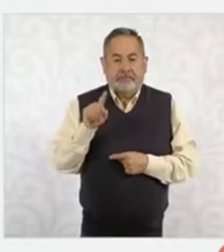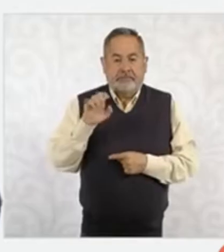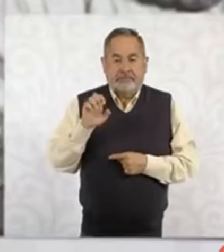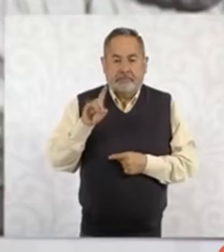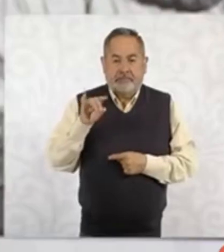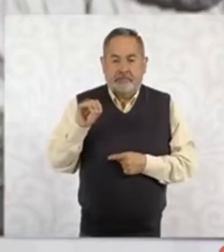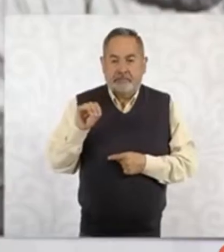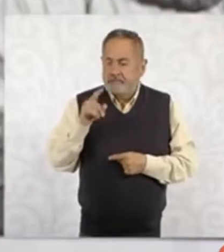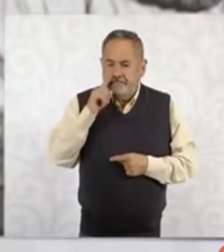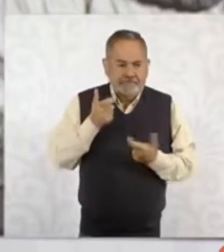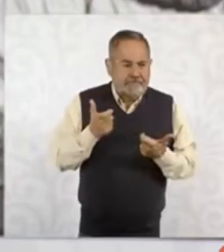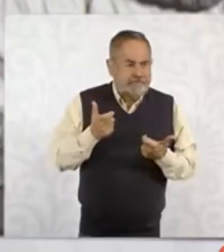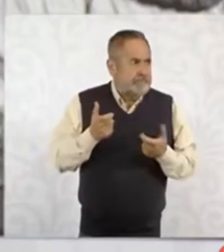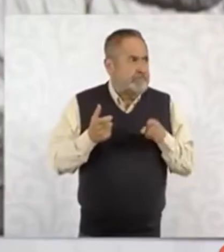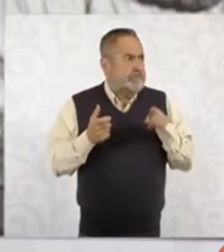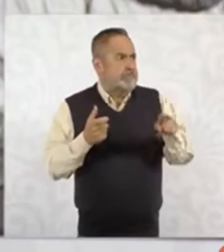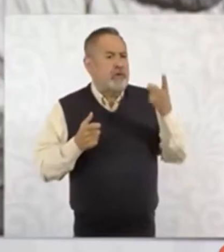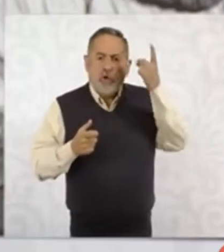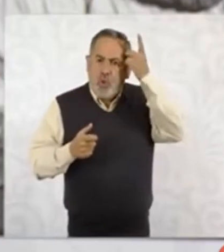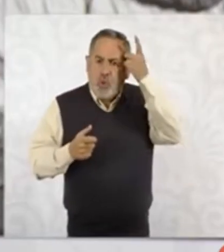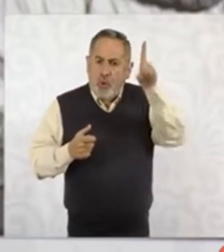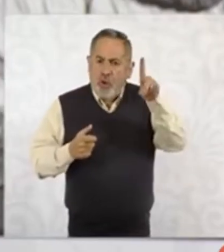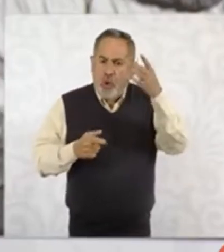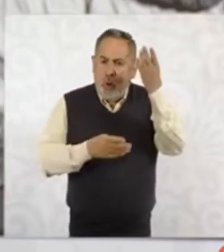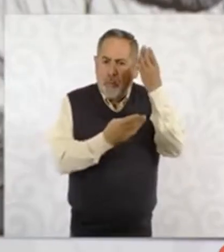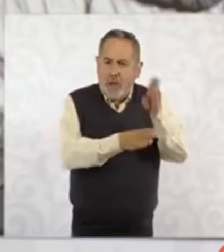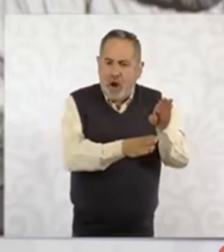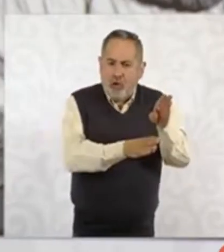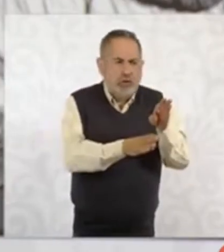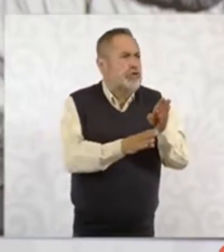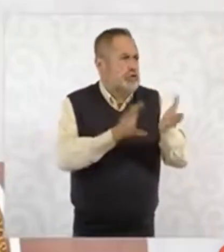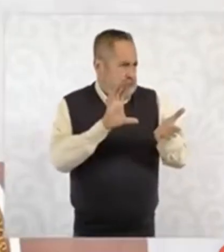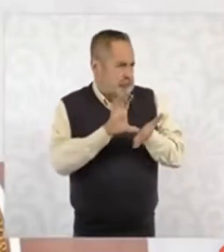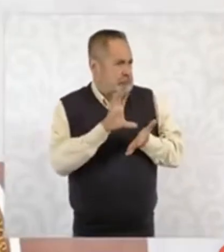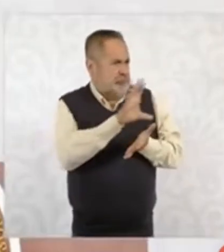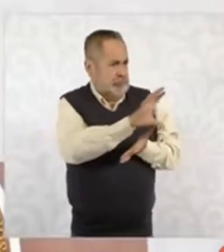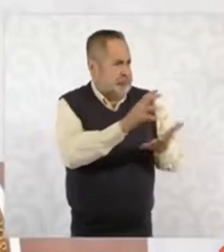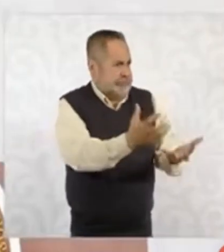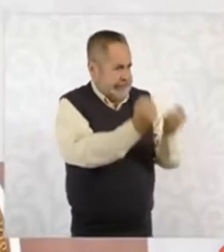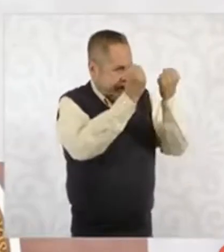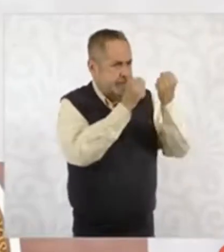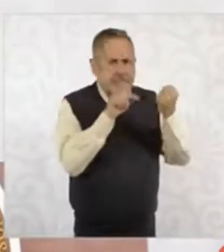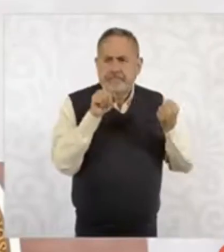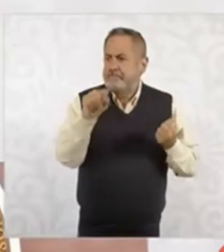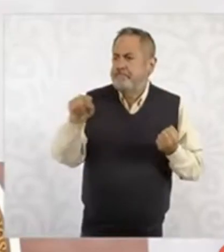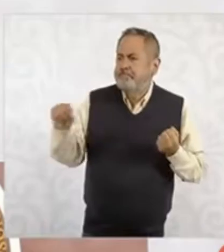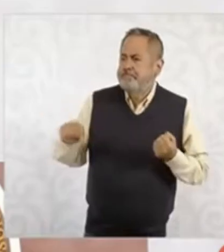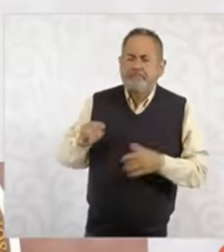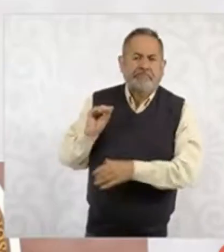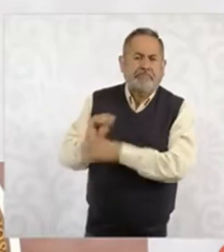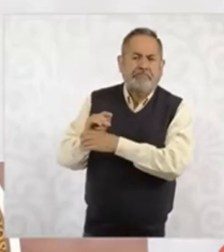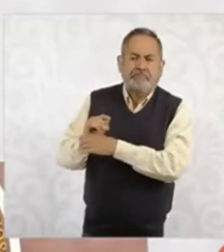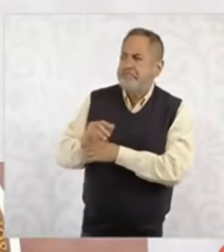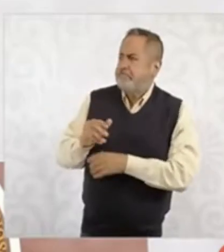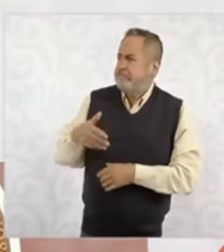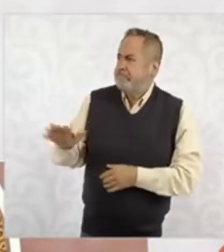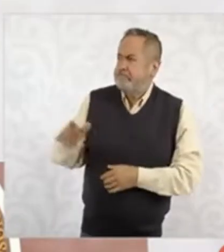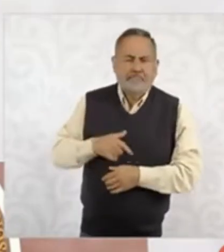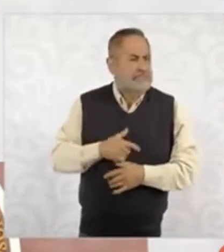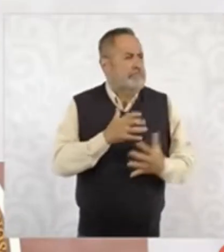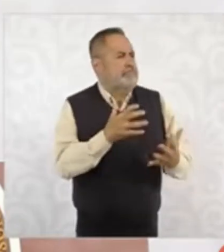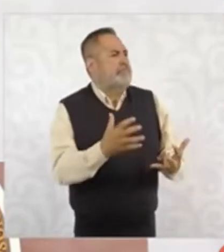a los banqueros con recurso público, pero a los de abajo no rescató a nadie. O